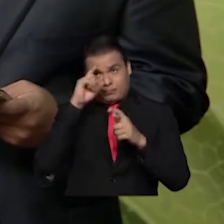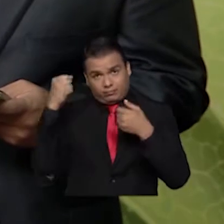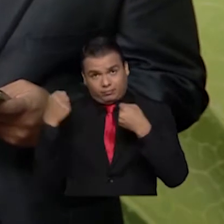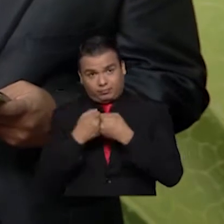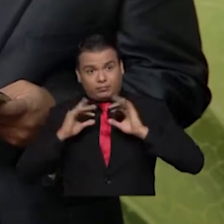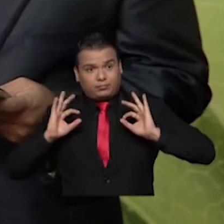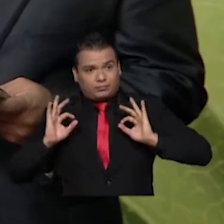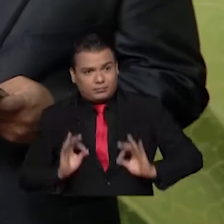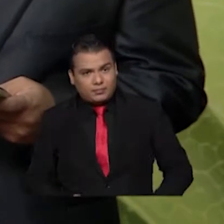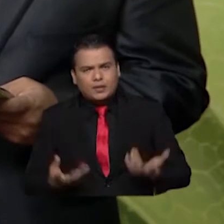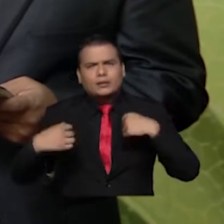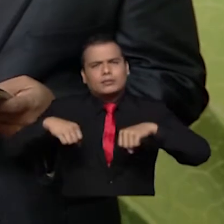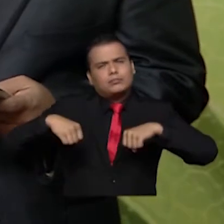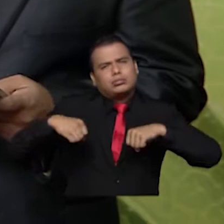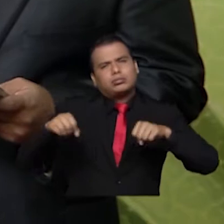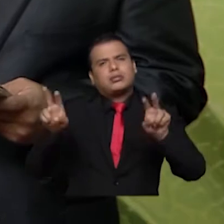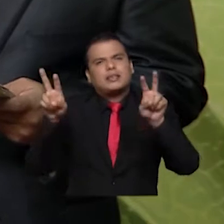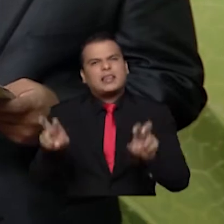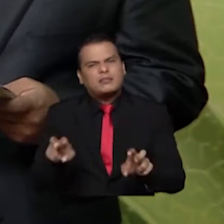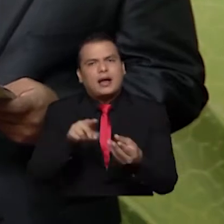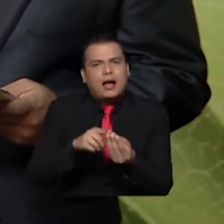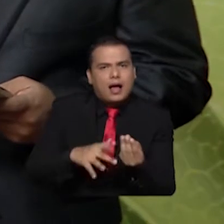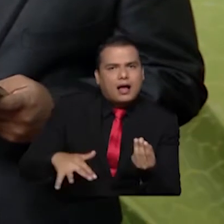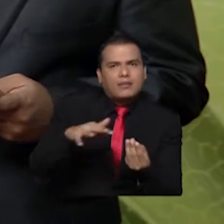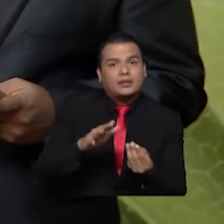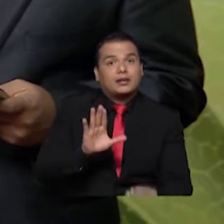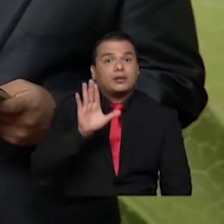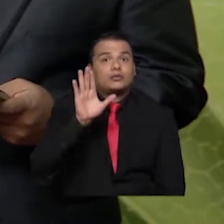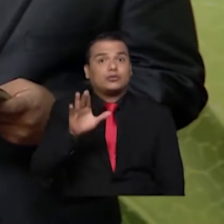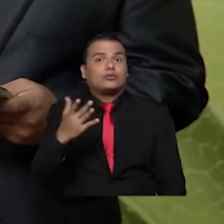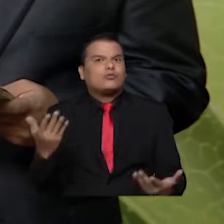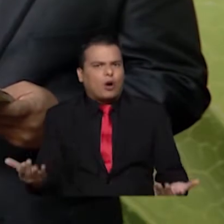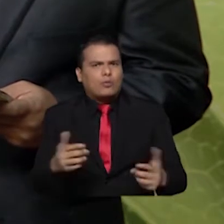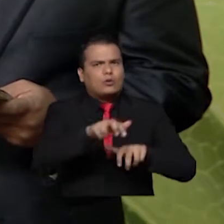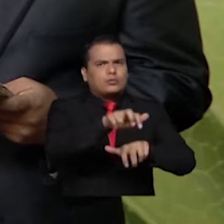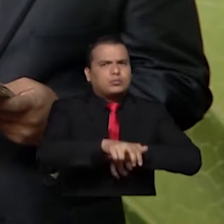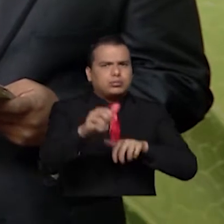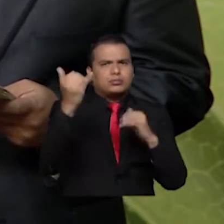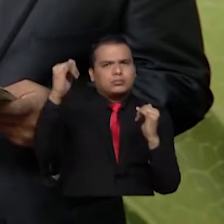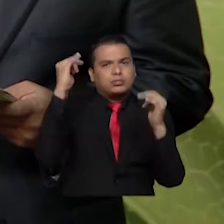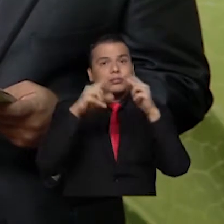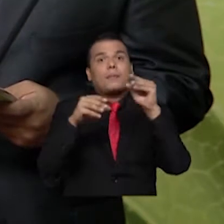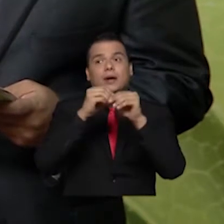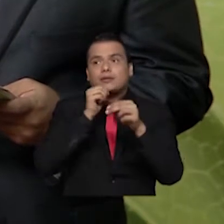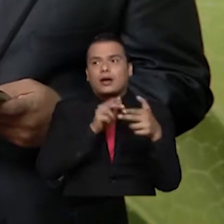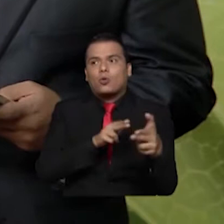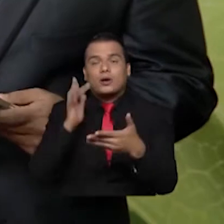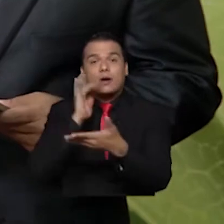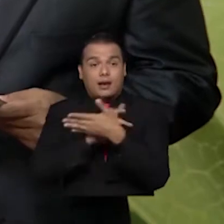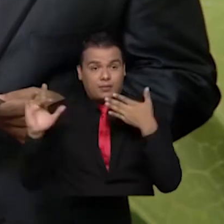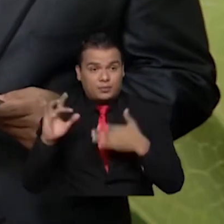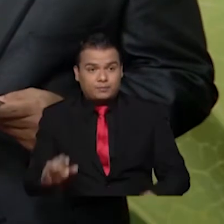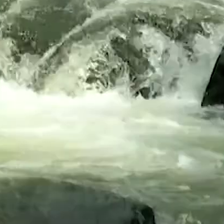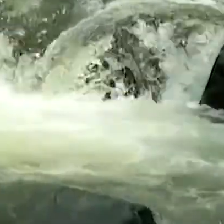número 10 y de desminado humanitario número 6 jornadas de reforestación y limpieza de ríos también hacen parte de los trabajos